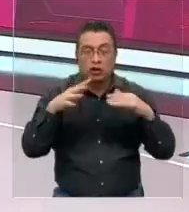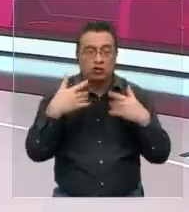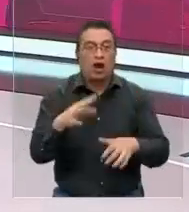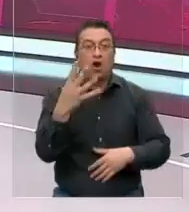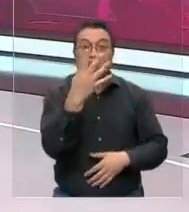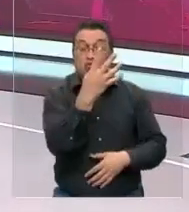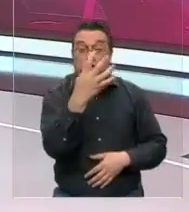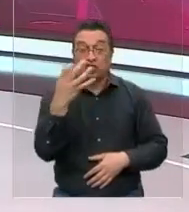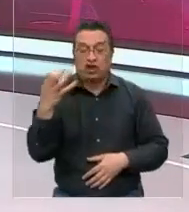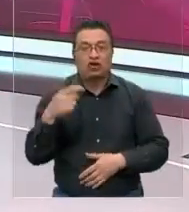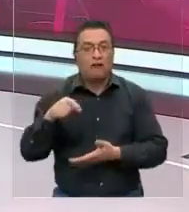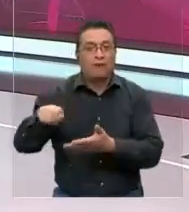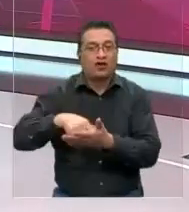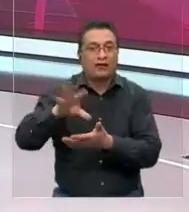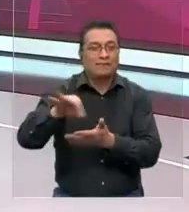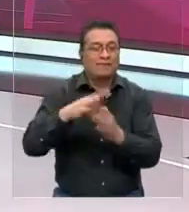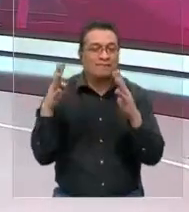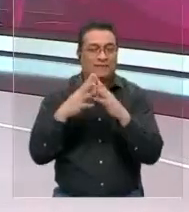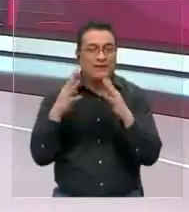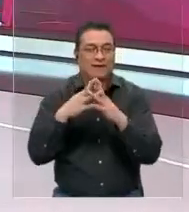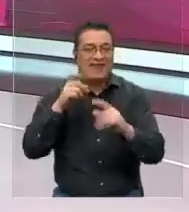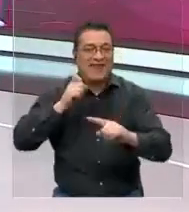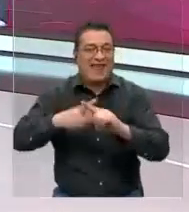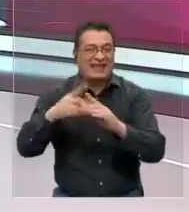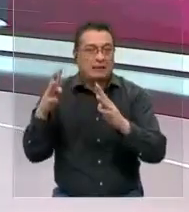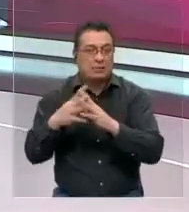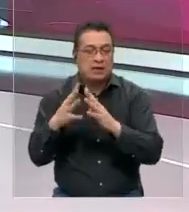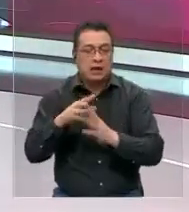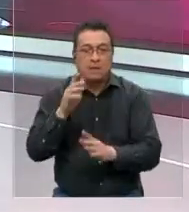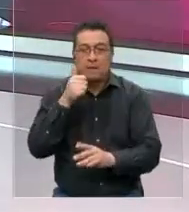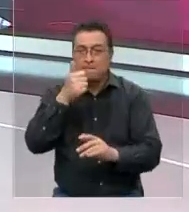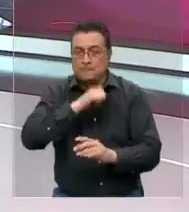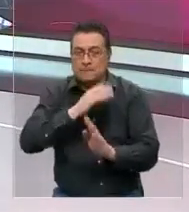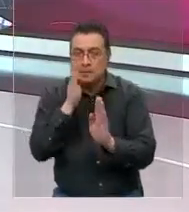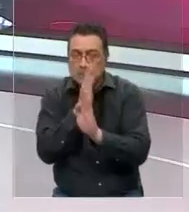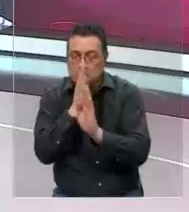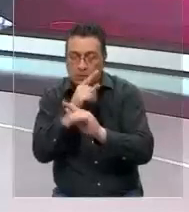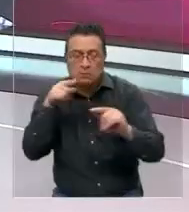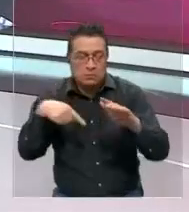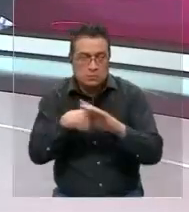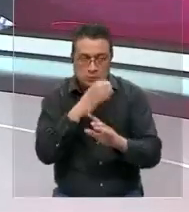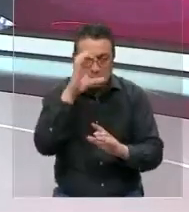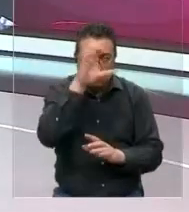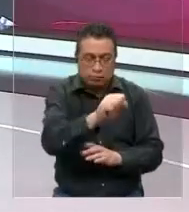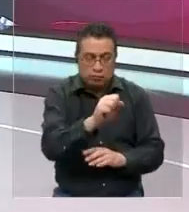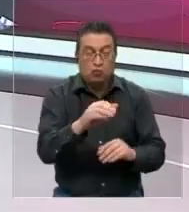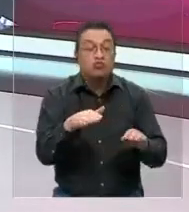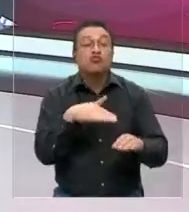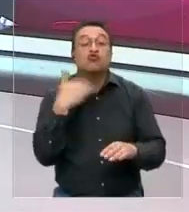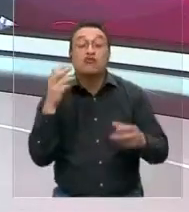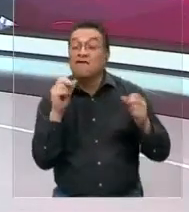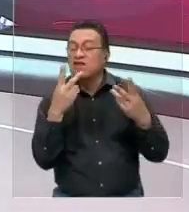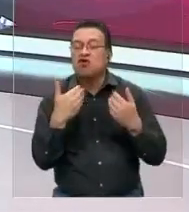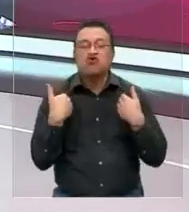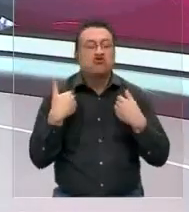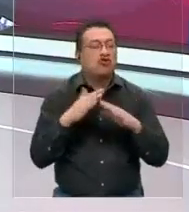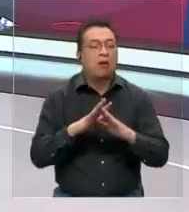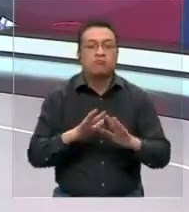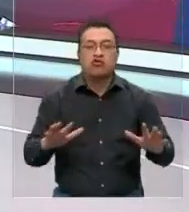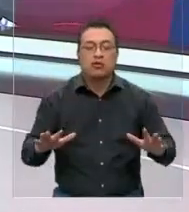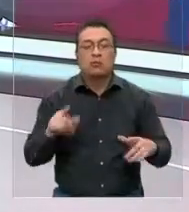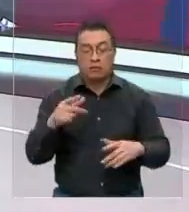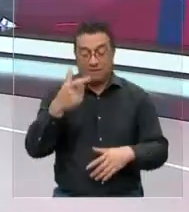400 mercenarios contratados por Rusia para poder capturarlo con o sin vida. Así es que, obviamente, su